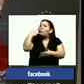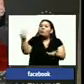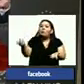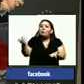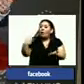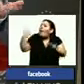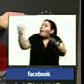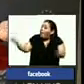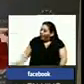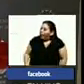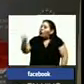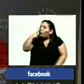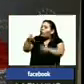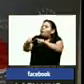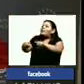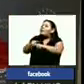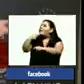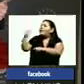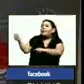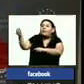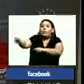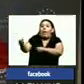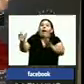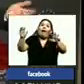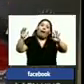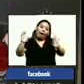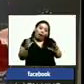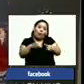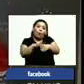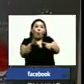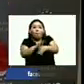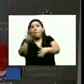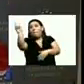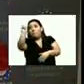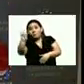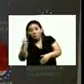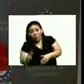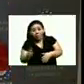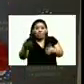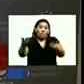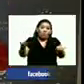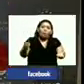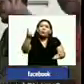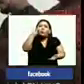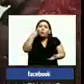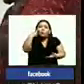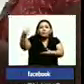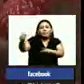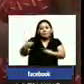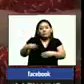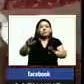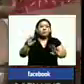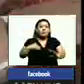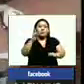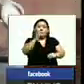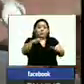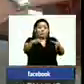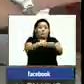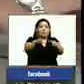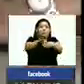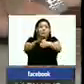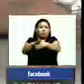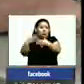es, ajá, ¿y ese cheque de dónde viene? Entonces nos van a tener que decir si viene de Venezuela, de dónde viene. Todos los partidos